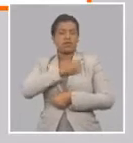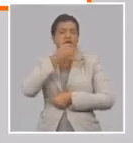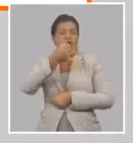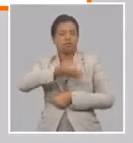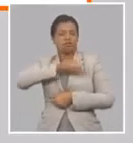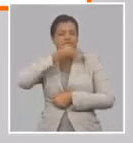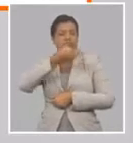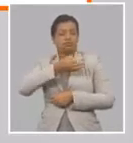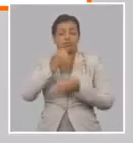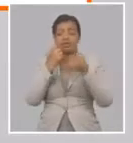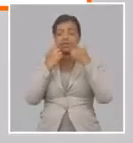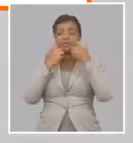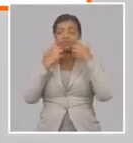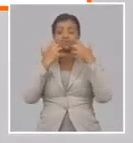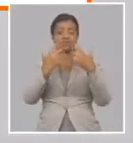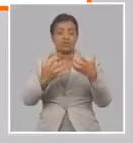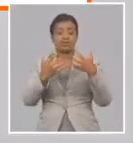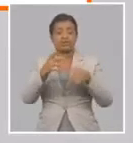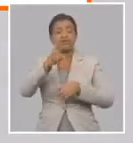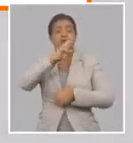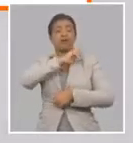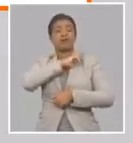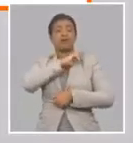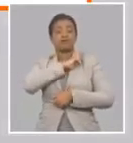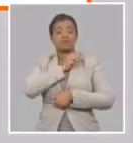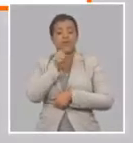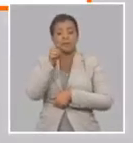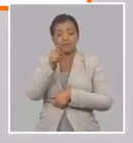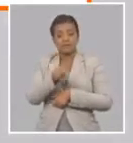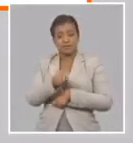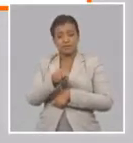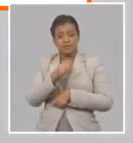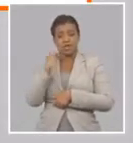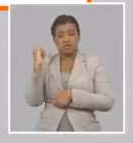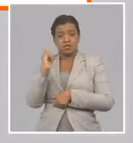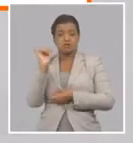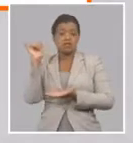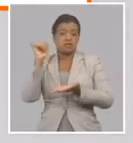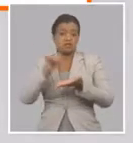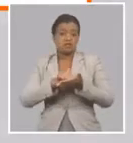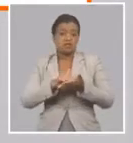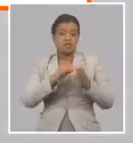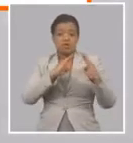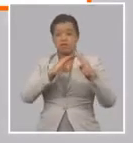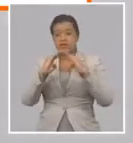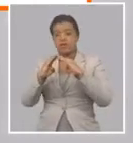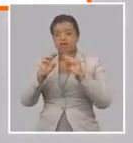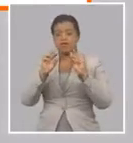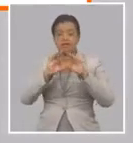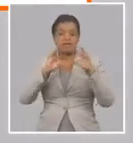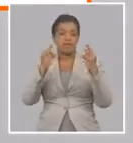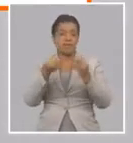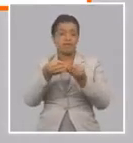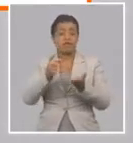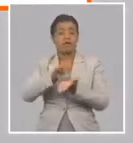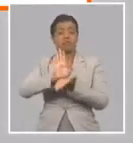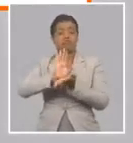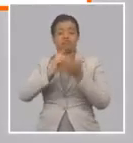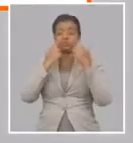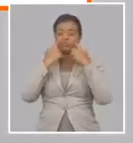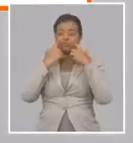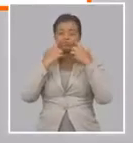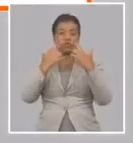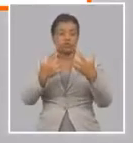énfasis en la importancia que tiene la responsabilidad que adquiere la persona como viajero internacional para con su comunidad para con su familia para con él mismo